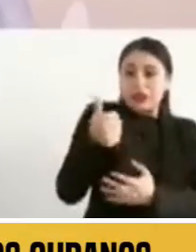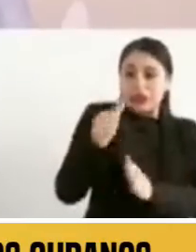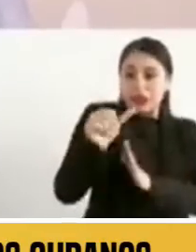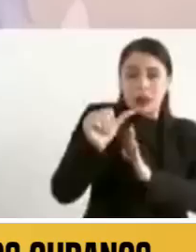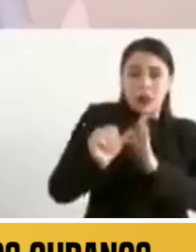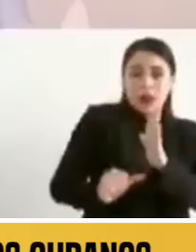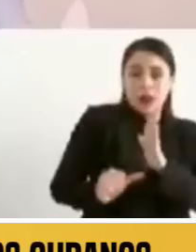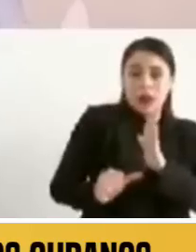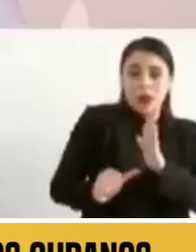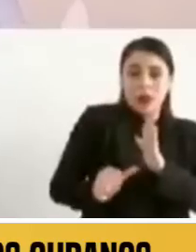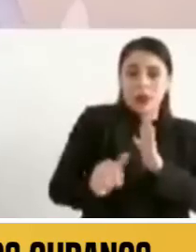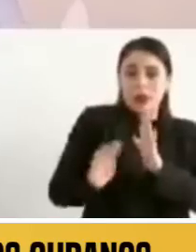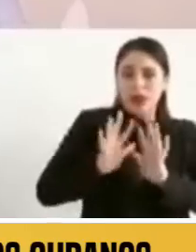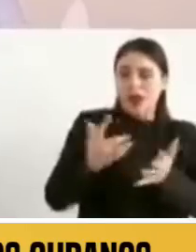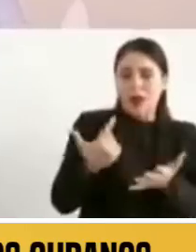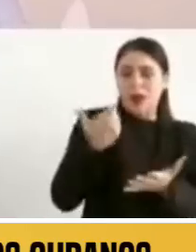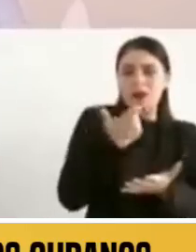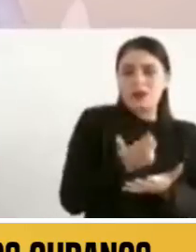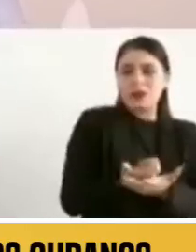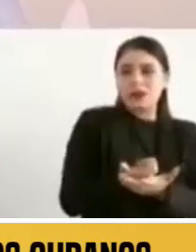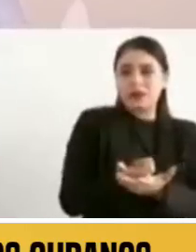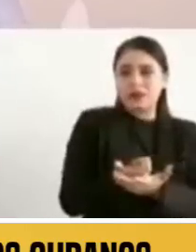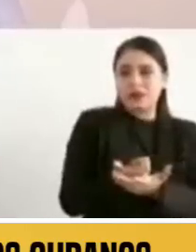6 meses ya se pagó.